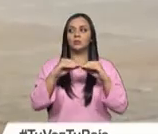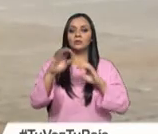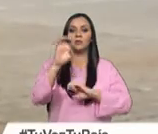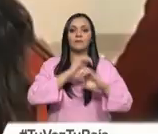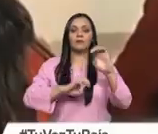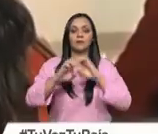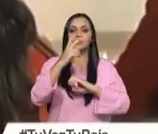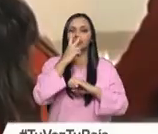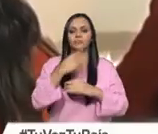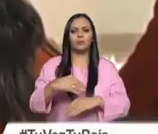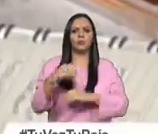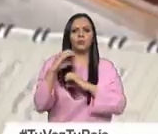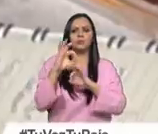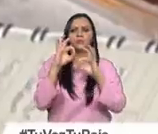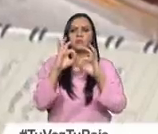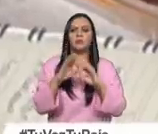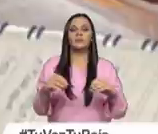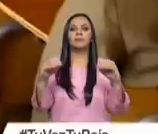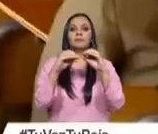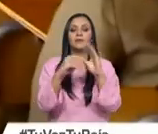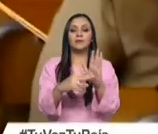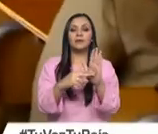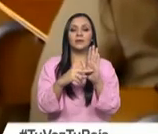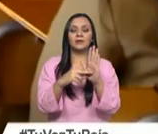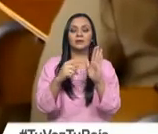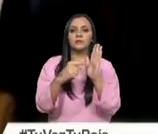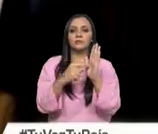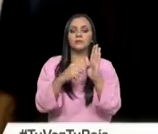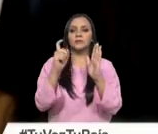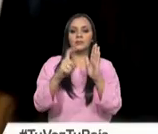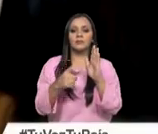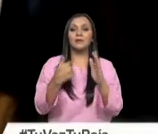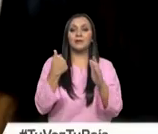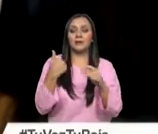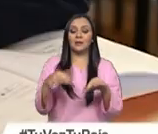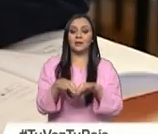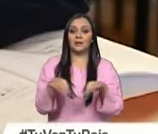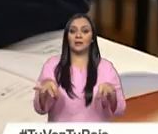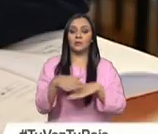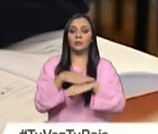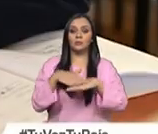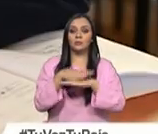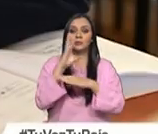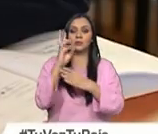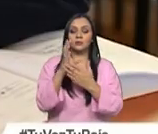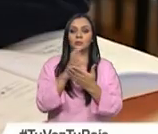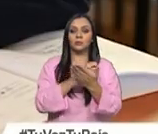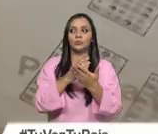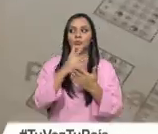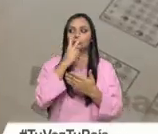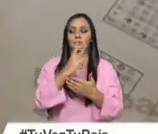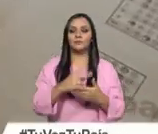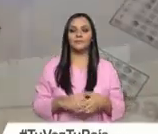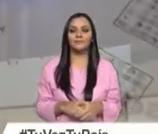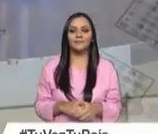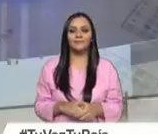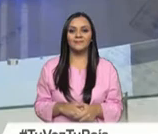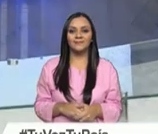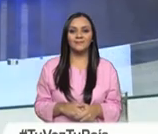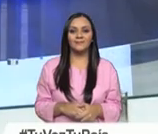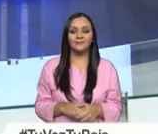es obligatoria y uno de los requisitos principales para la obtención del título de bachiller. Caterine Morejón, Noticiero